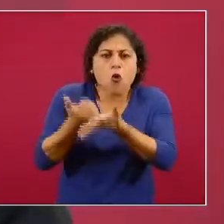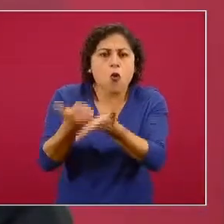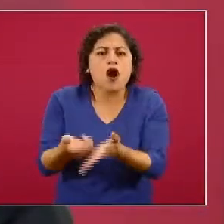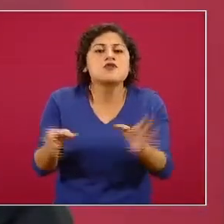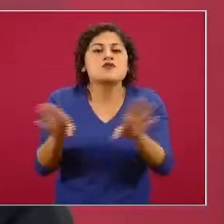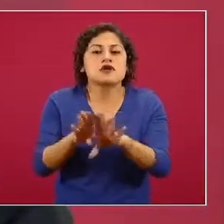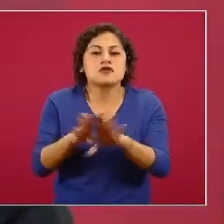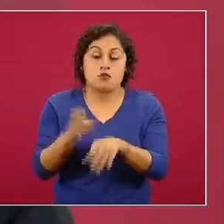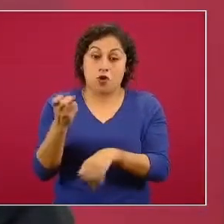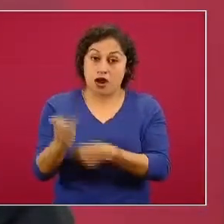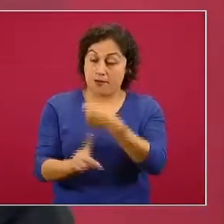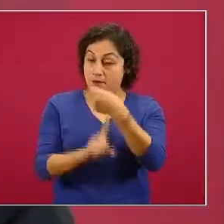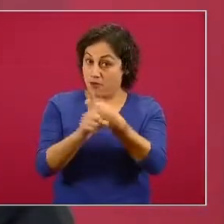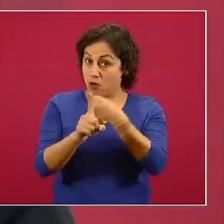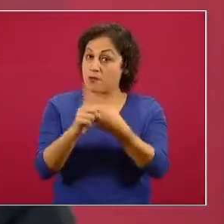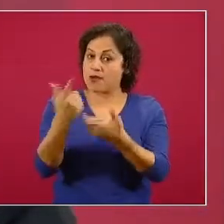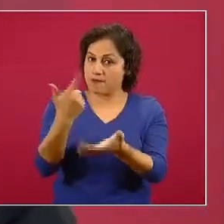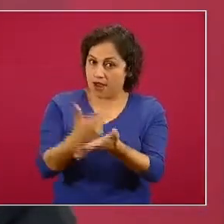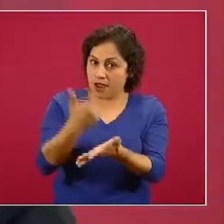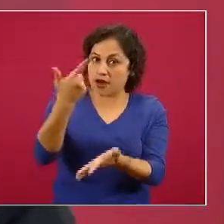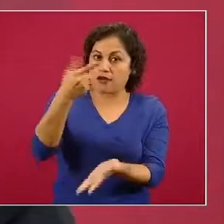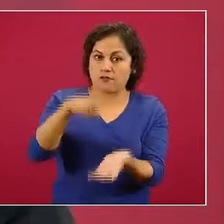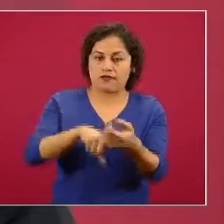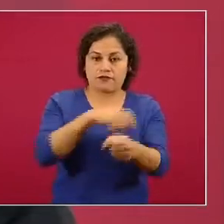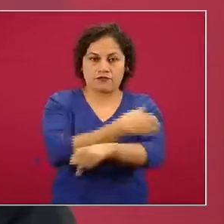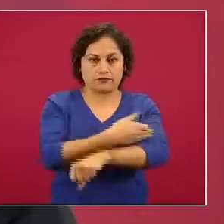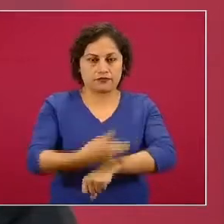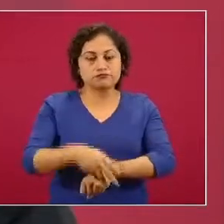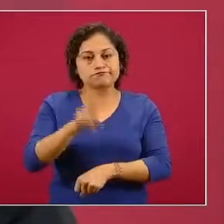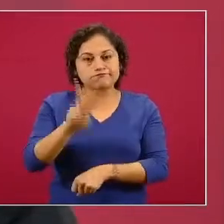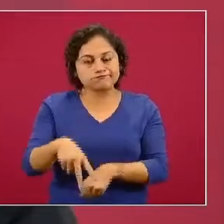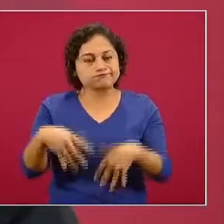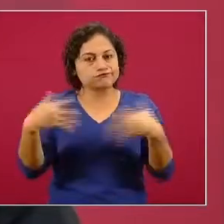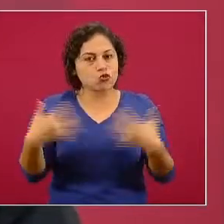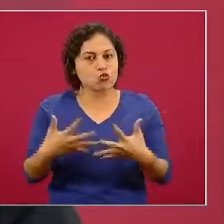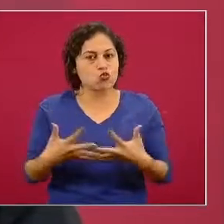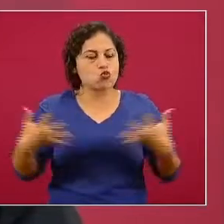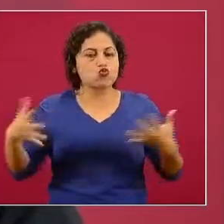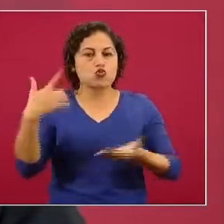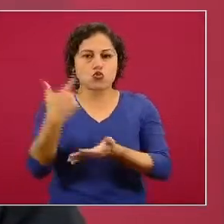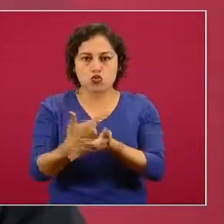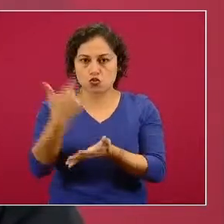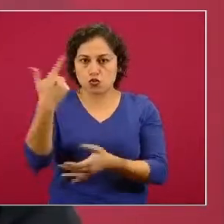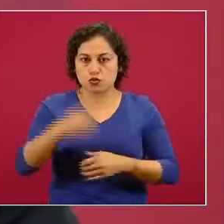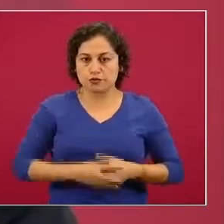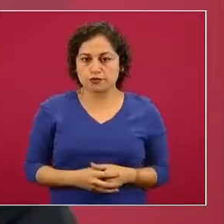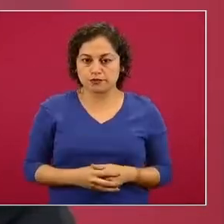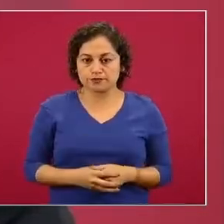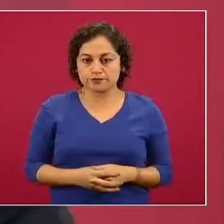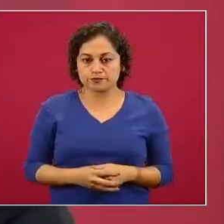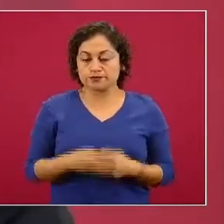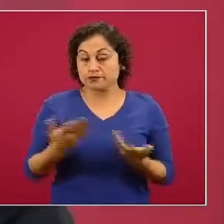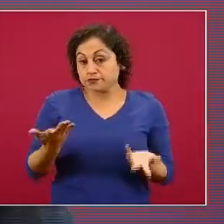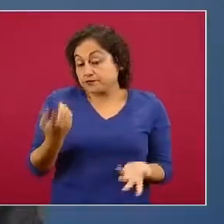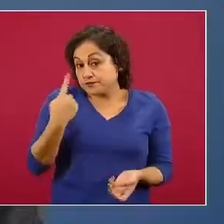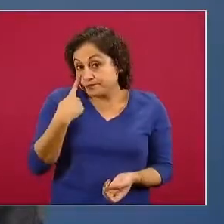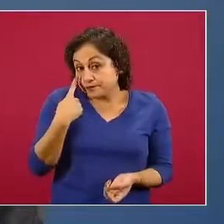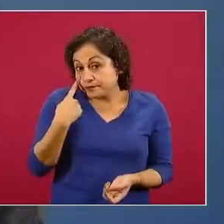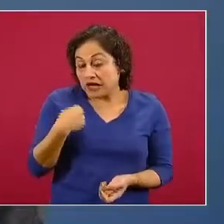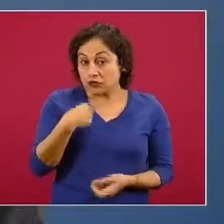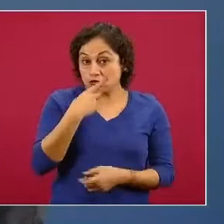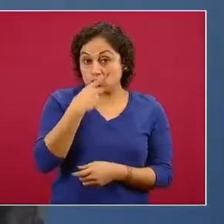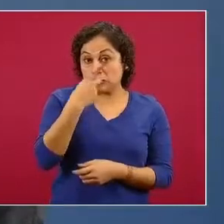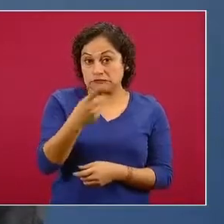representa un problema grave y grande para la familia, es un problema mayúsculo y muy complejo. Bueno, algo que podemos empezar a